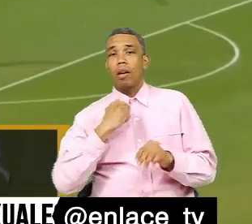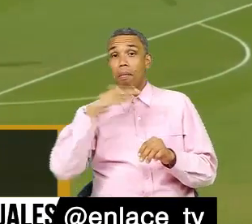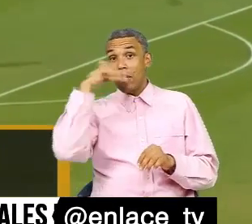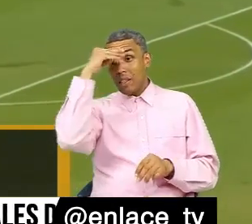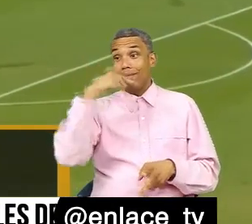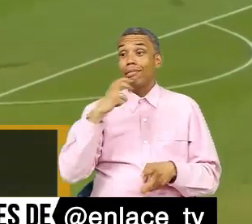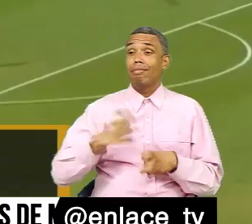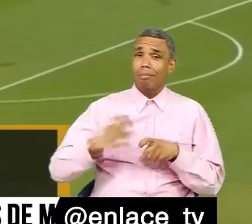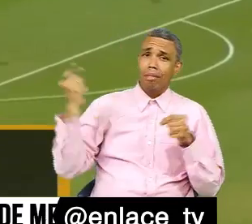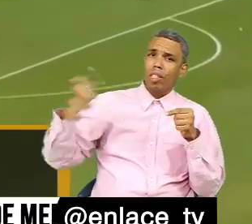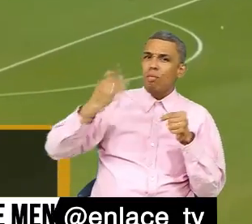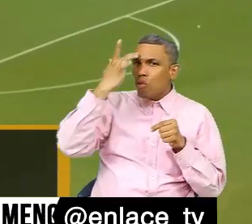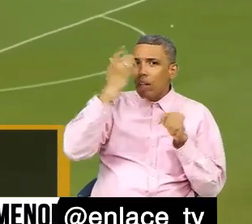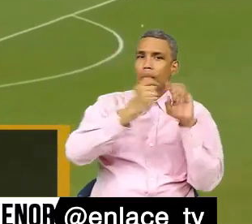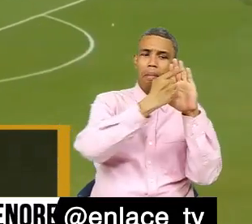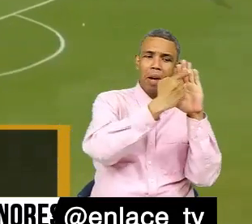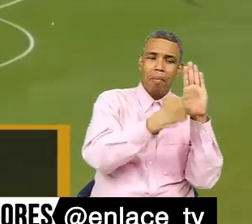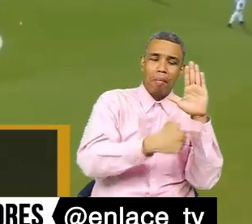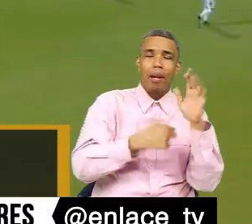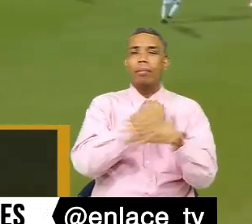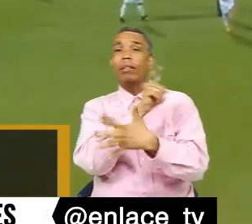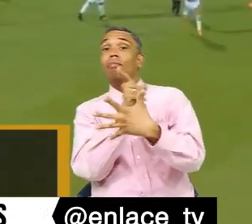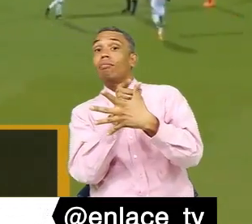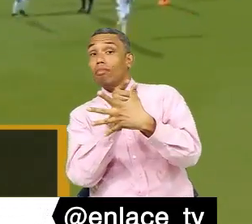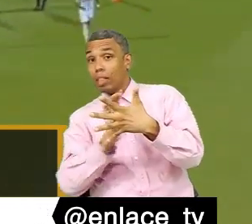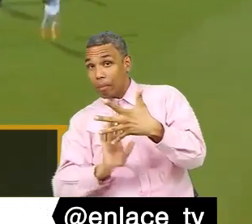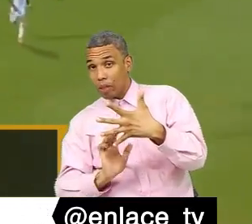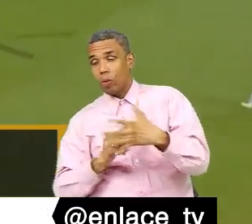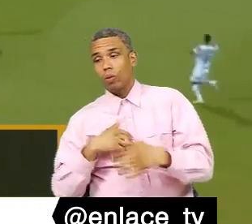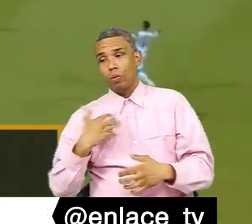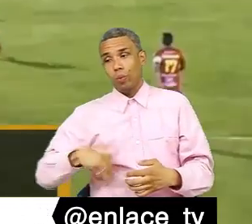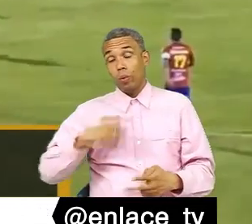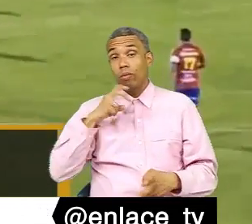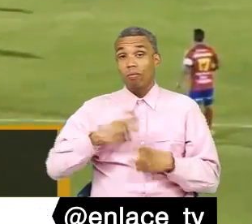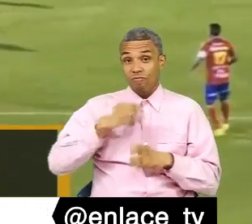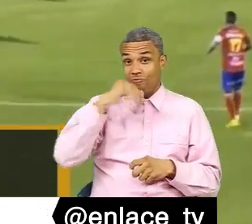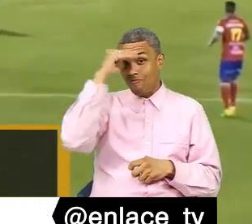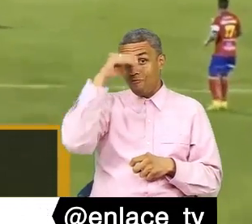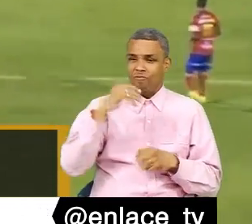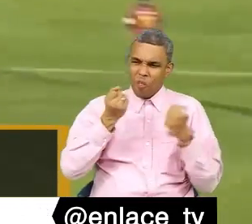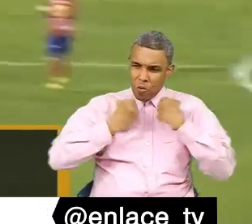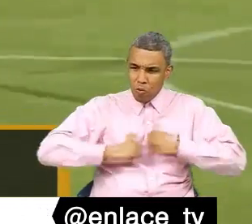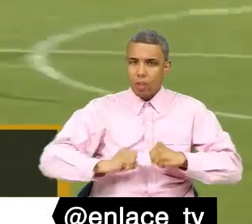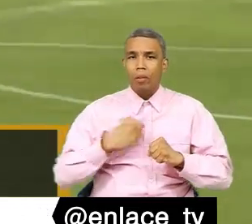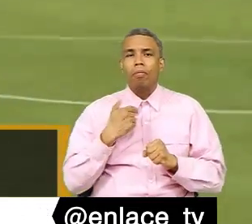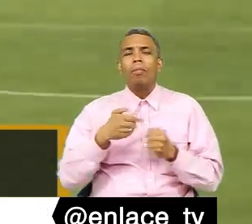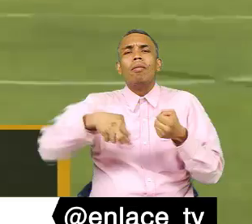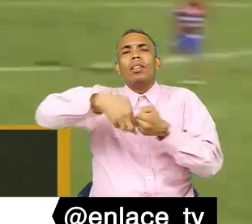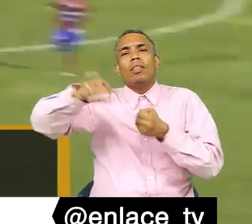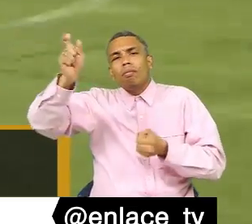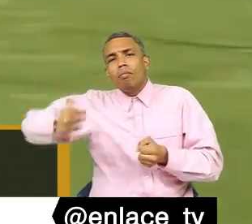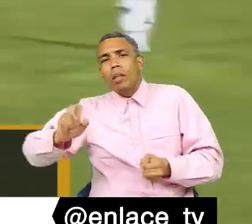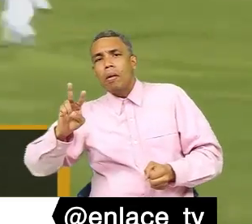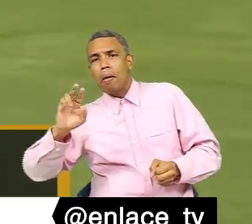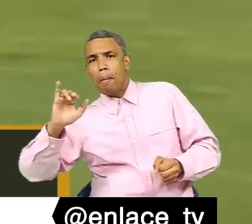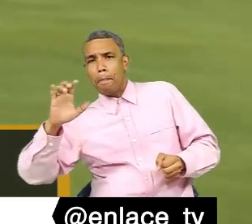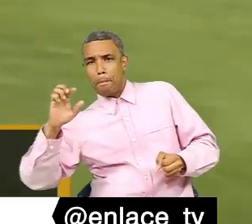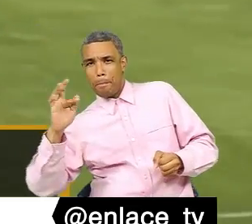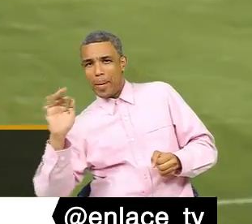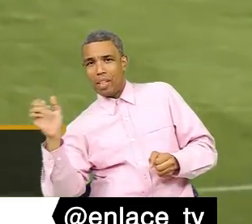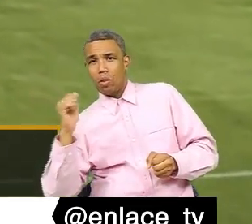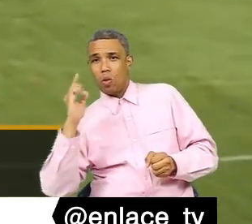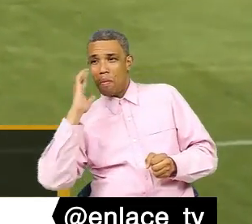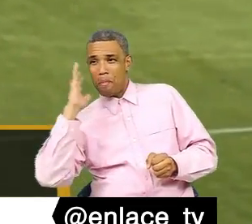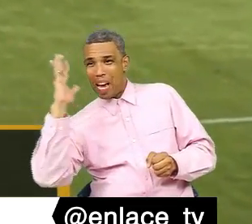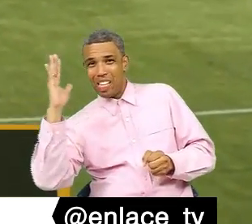juego de Petroleros y Poderosos de la Montaña no se tendrá en cuenta por parte de la máquina amarilla a Víctor Castillo por acumulación de tarjetas amarillas,